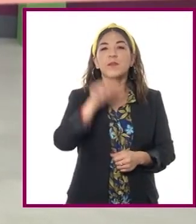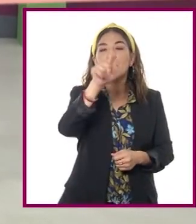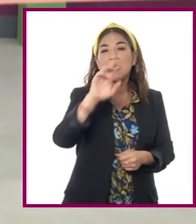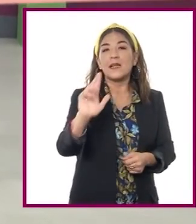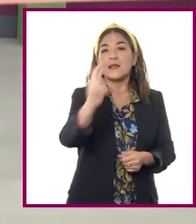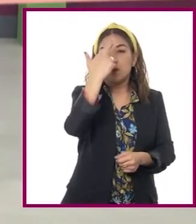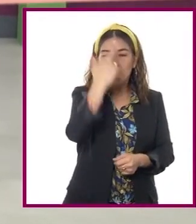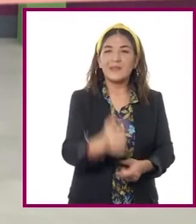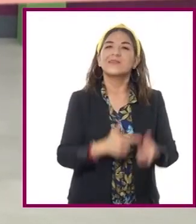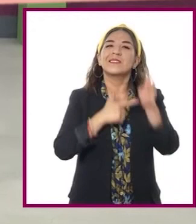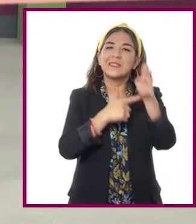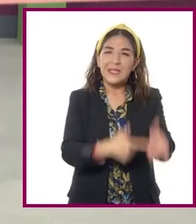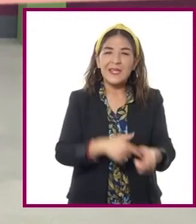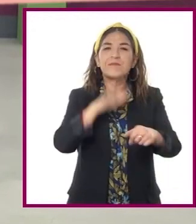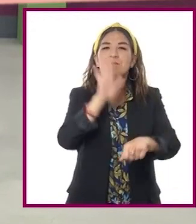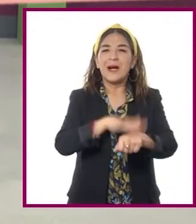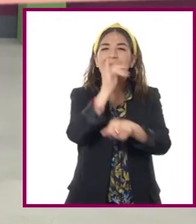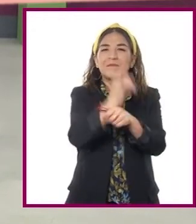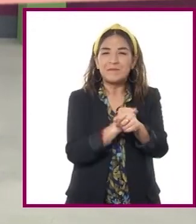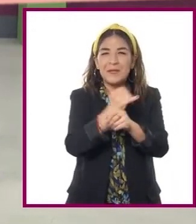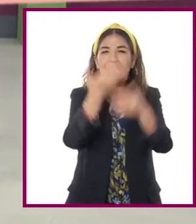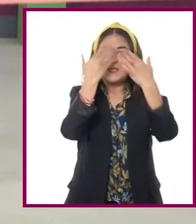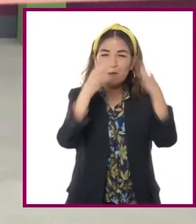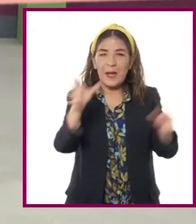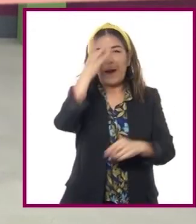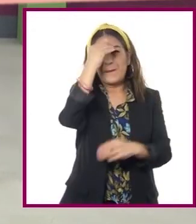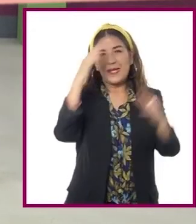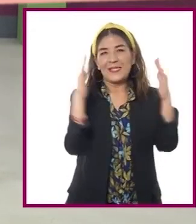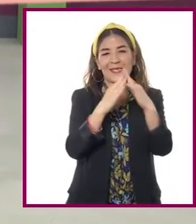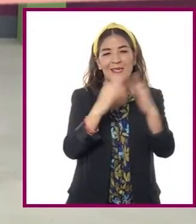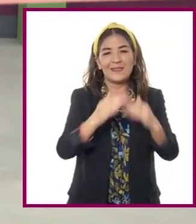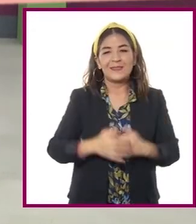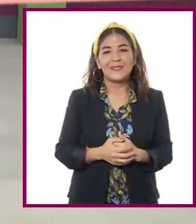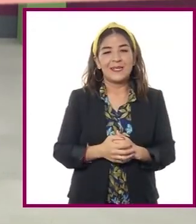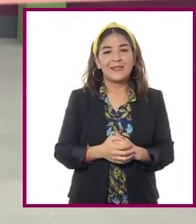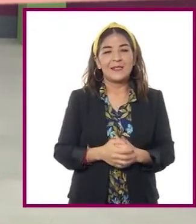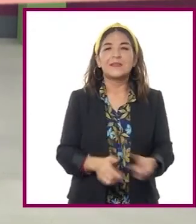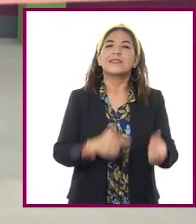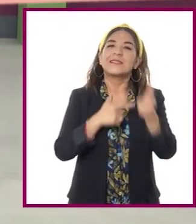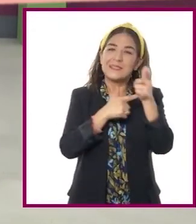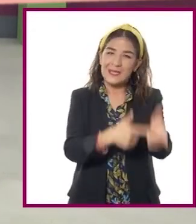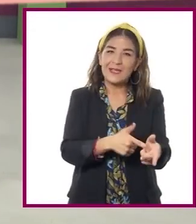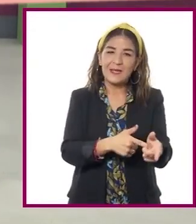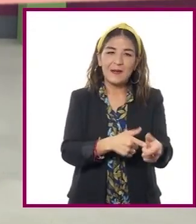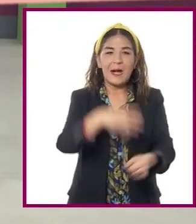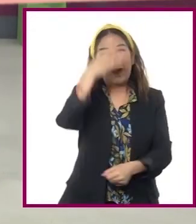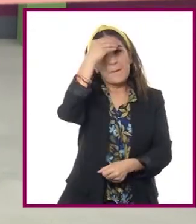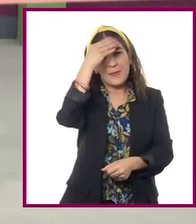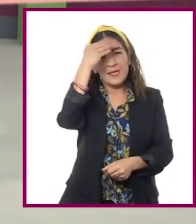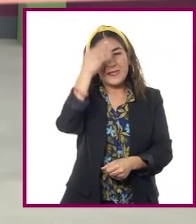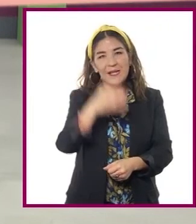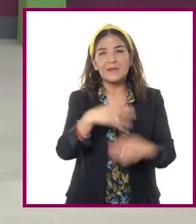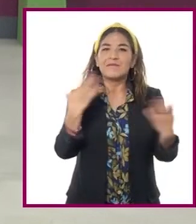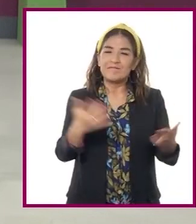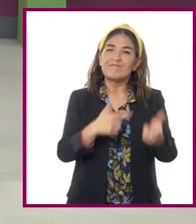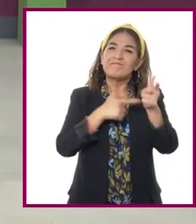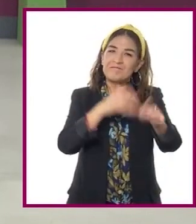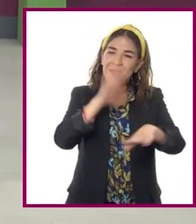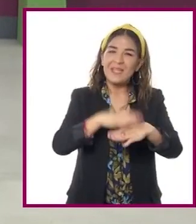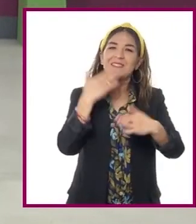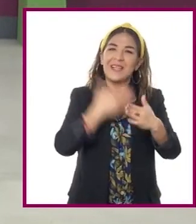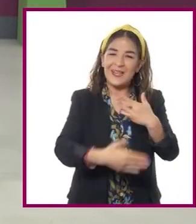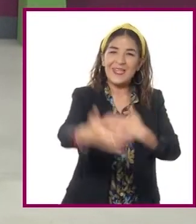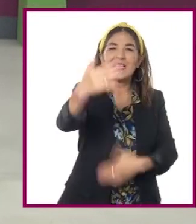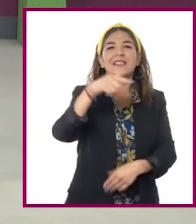Recuerden que seguimos explorando y descubriendo en Aprende en Casa. Continuemos aprendiendo y sigamos adelante en